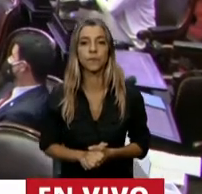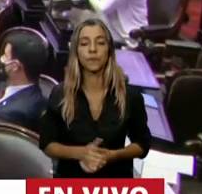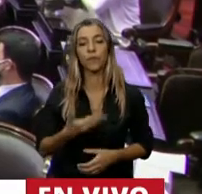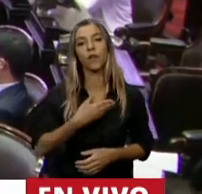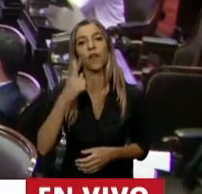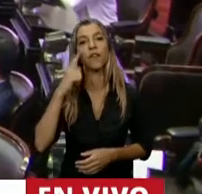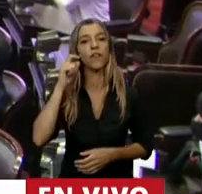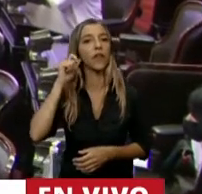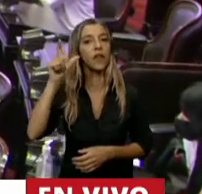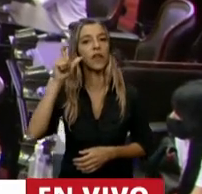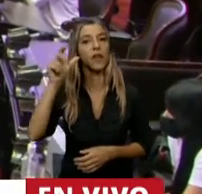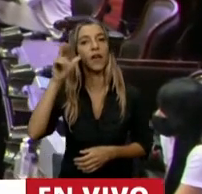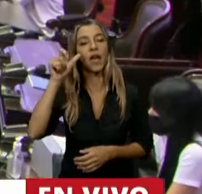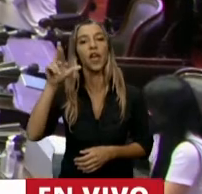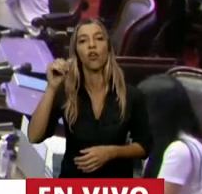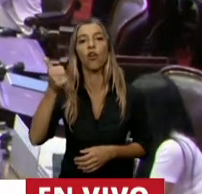Figueroa Alcira.